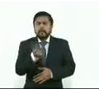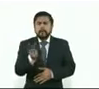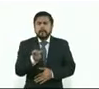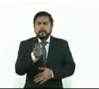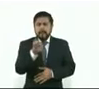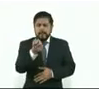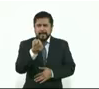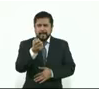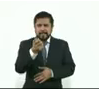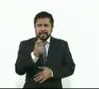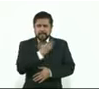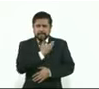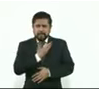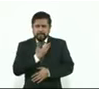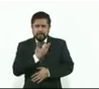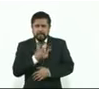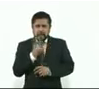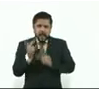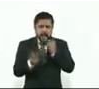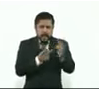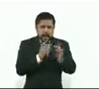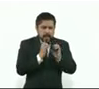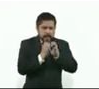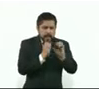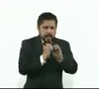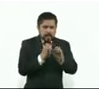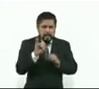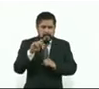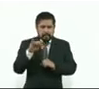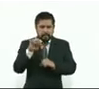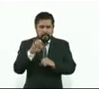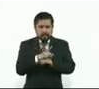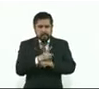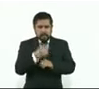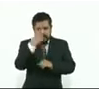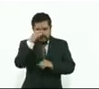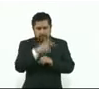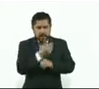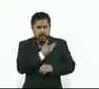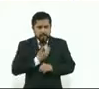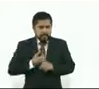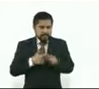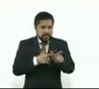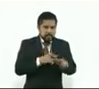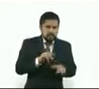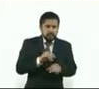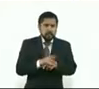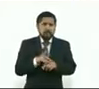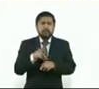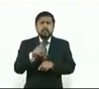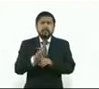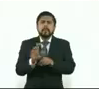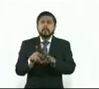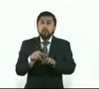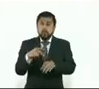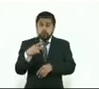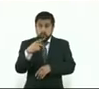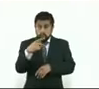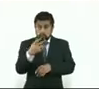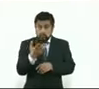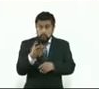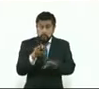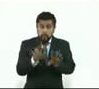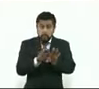la resolución del INE, ¿me podría decir, además de este exhorto que hacen para que hagan esta austeridad y se pueda llevar a cabo, ustedes emprenderán junto con los